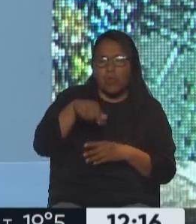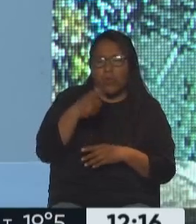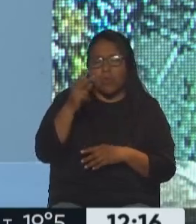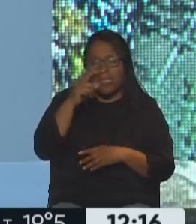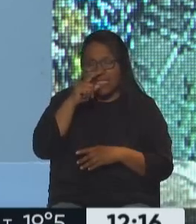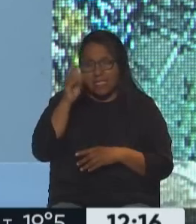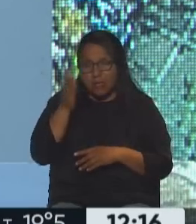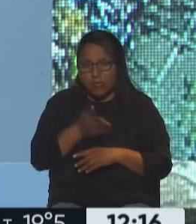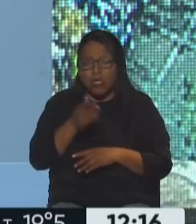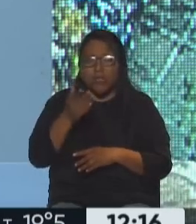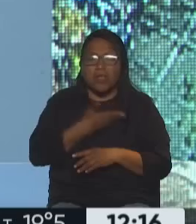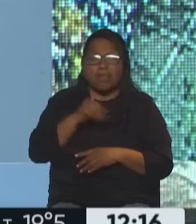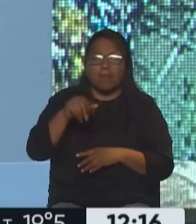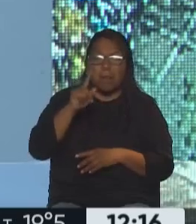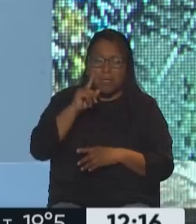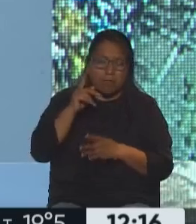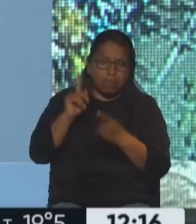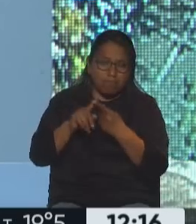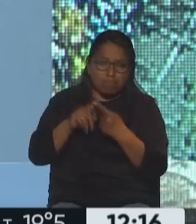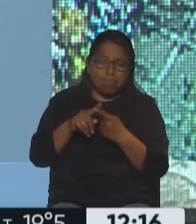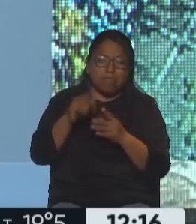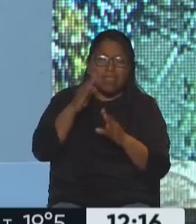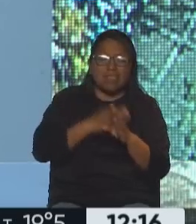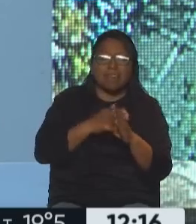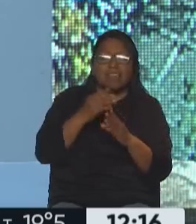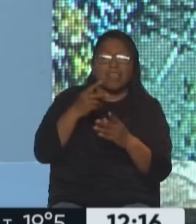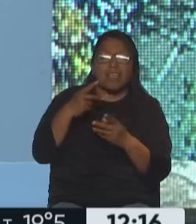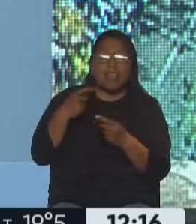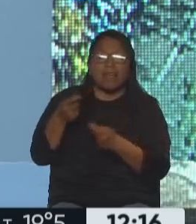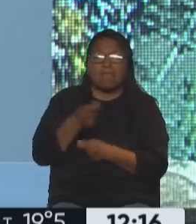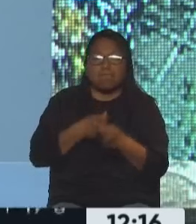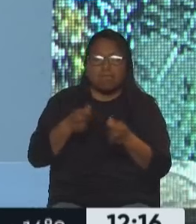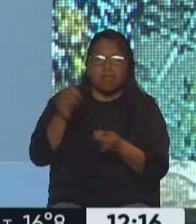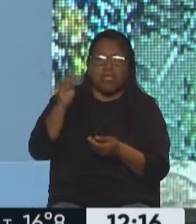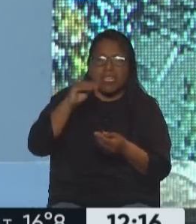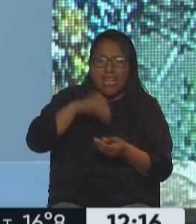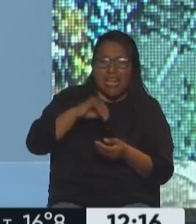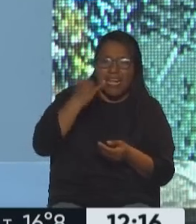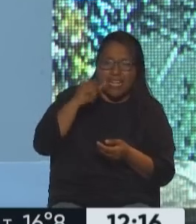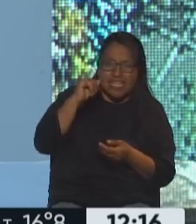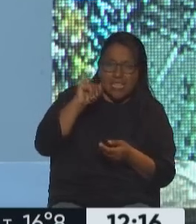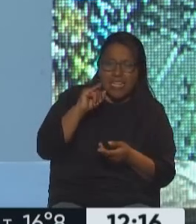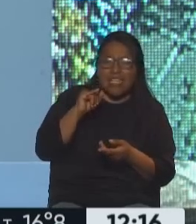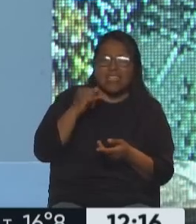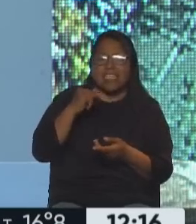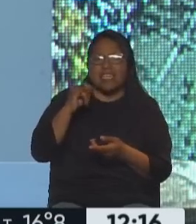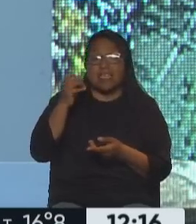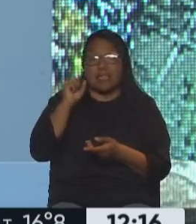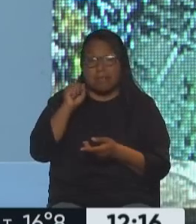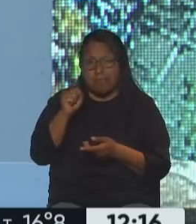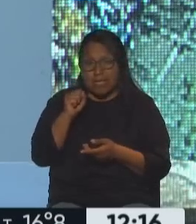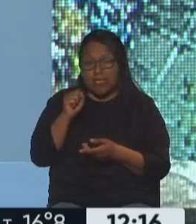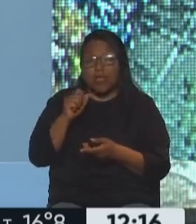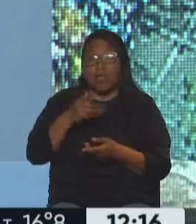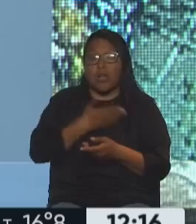del FMI. Lo que te agrego, el dato del déficit financiero. Es decir, cuando se le agregan los intereses que hay que pagar, intereses en pesos. Recordemos que el gobierno